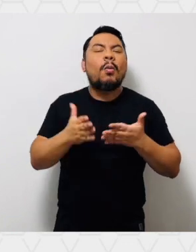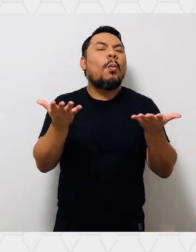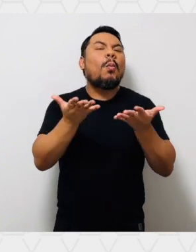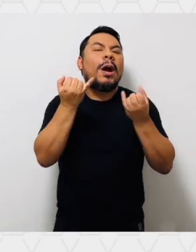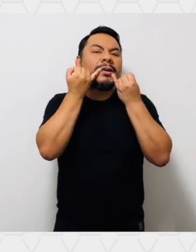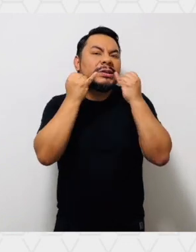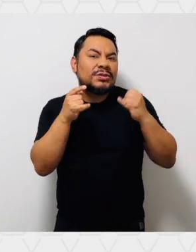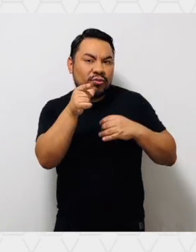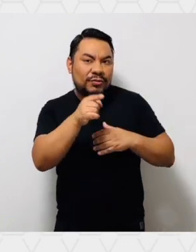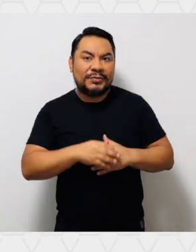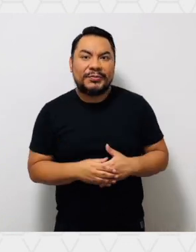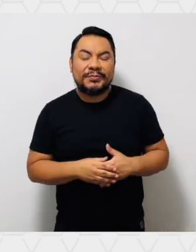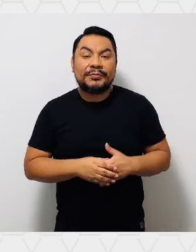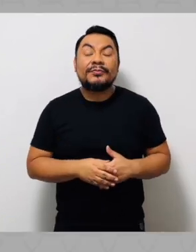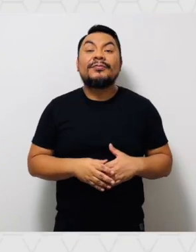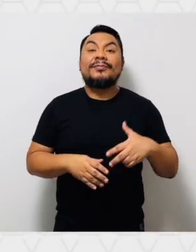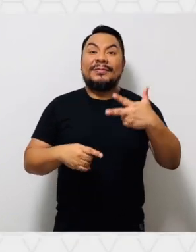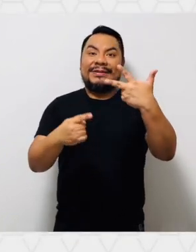en la niñez.